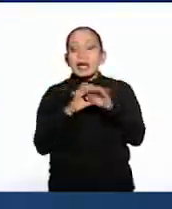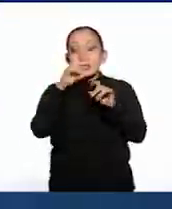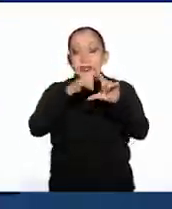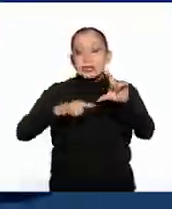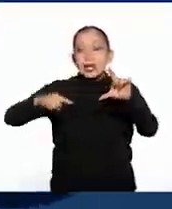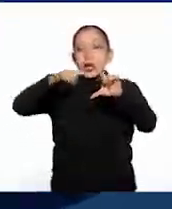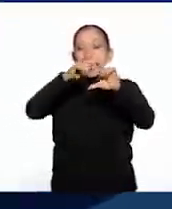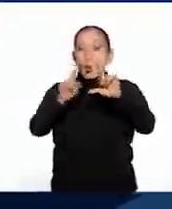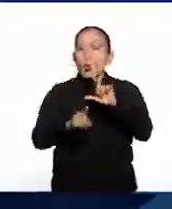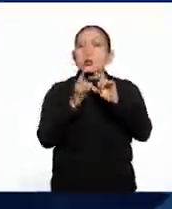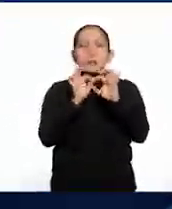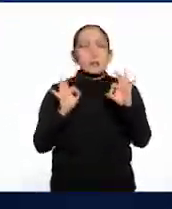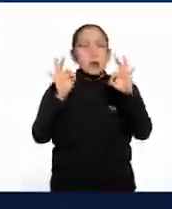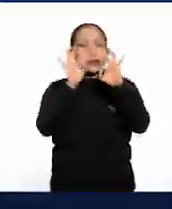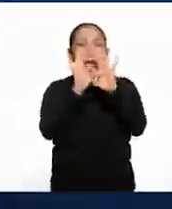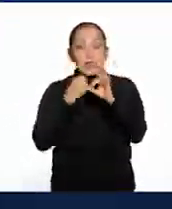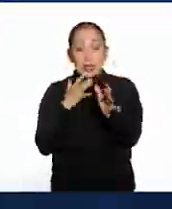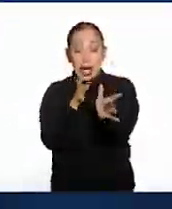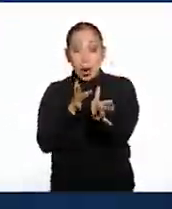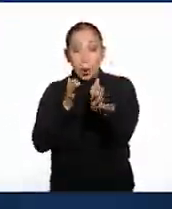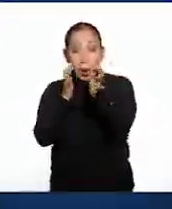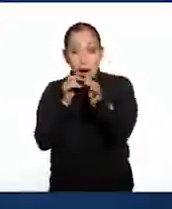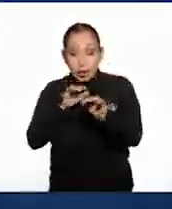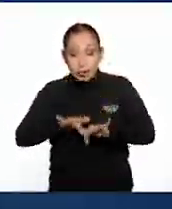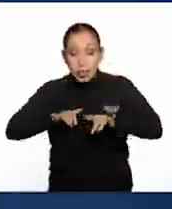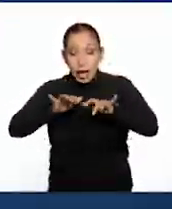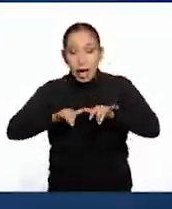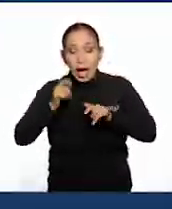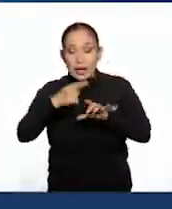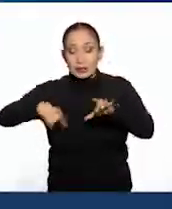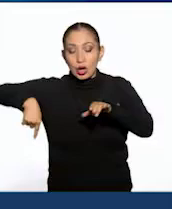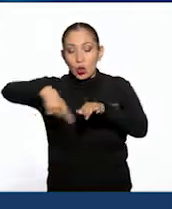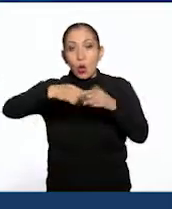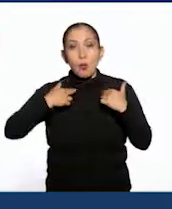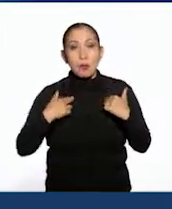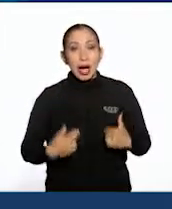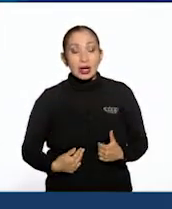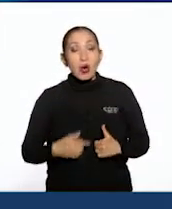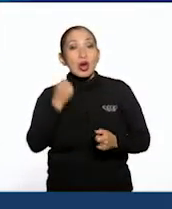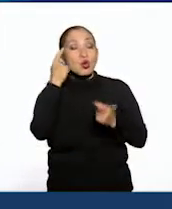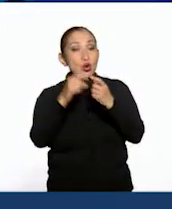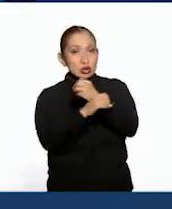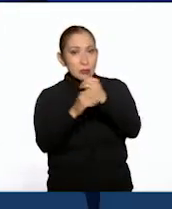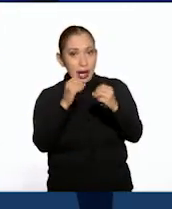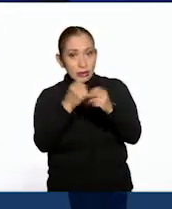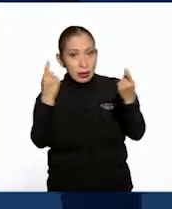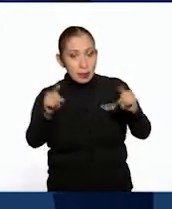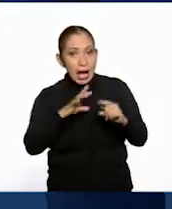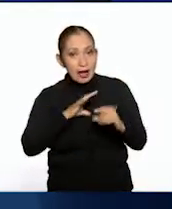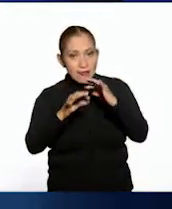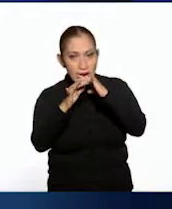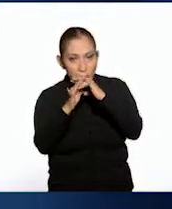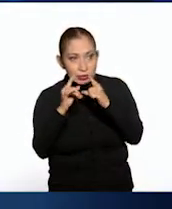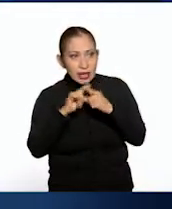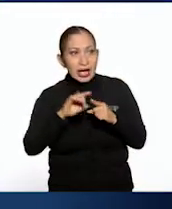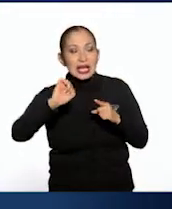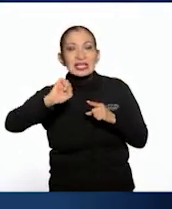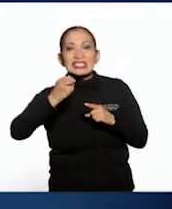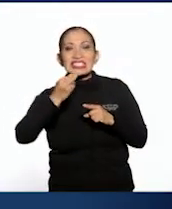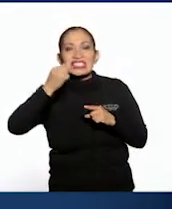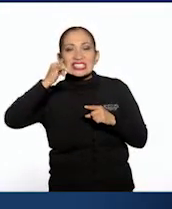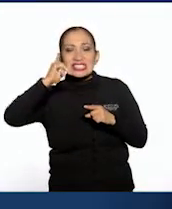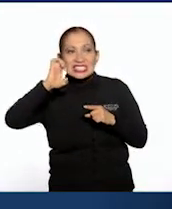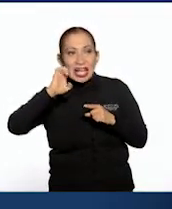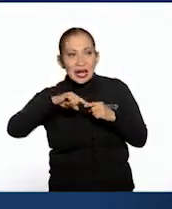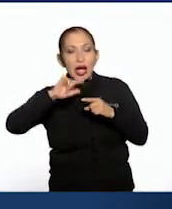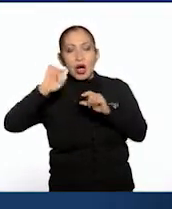círculo divino y los instrumentos de cuerda, un círculo humano. Entre los instrumentos destacaban la flauta, el sheng,